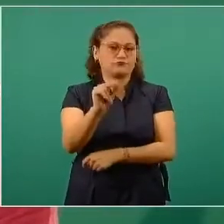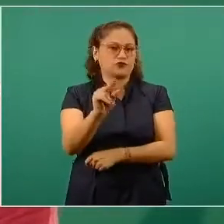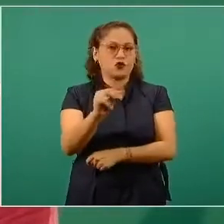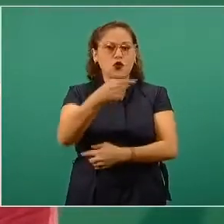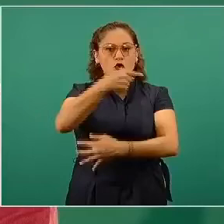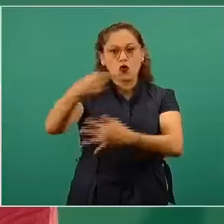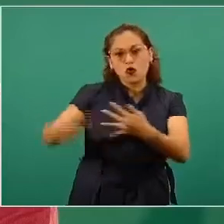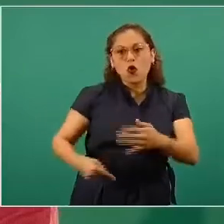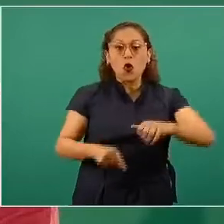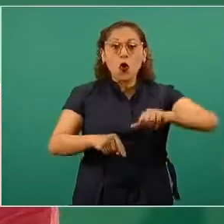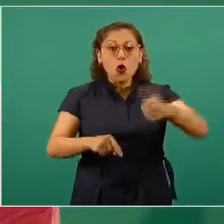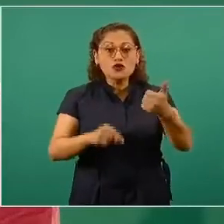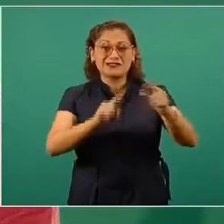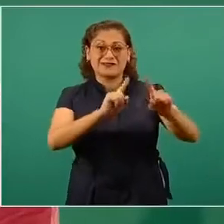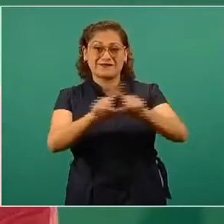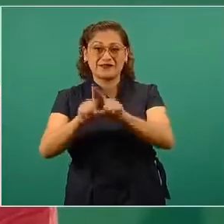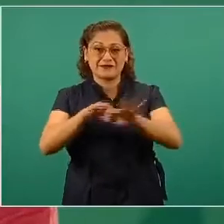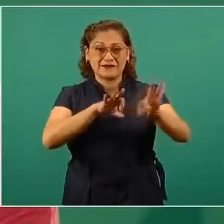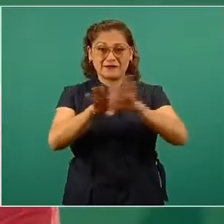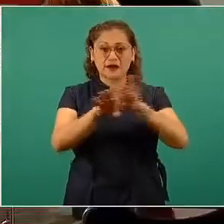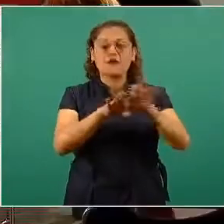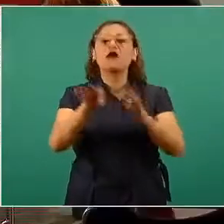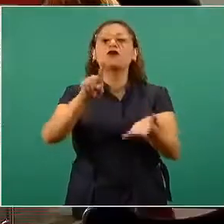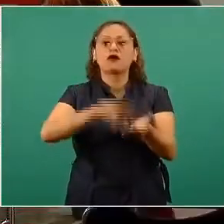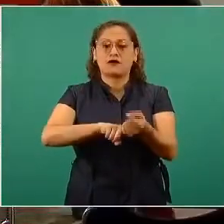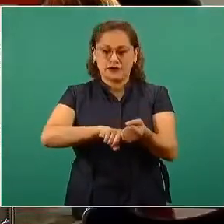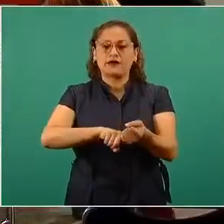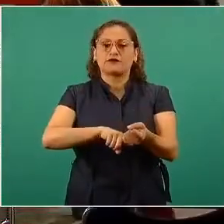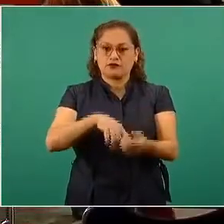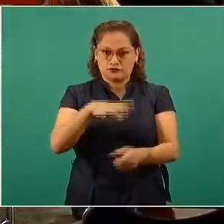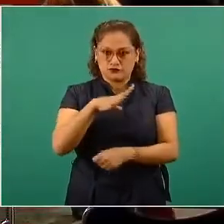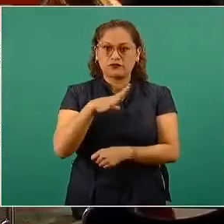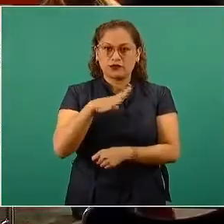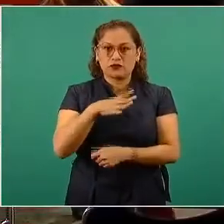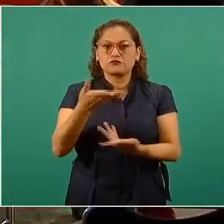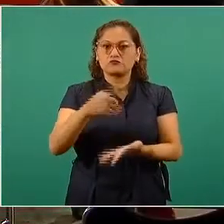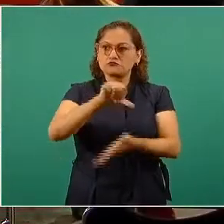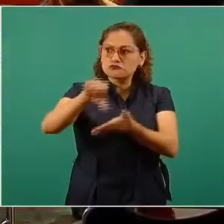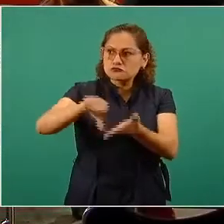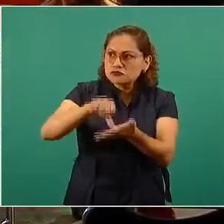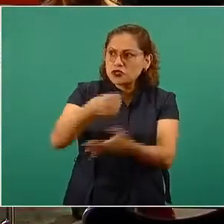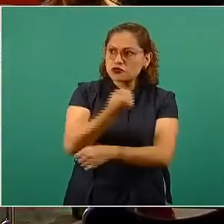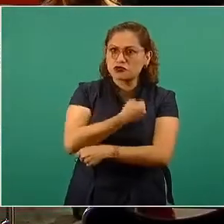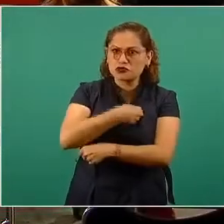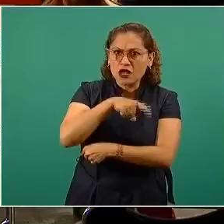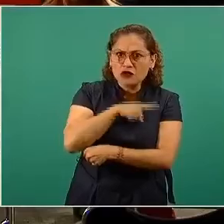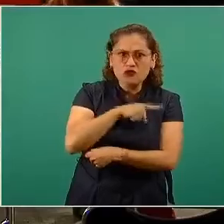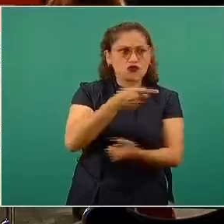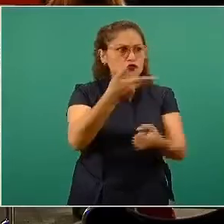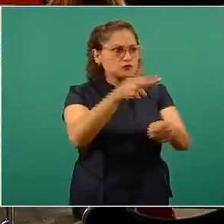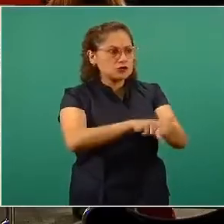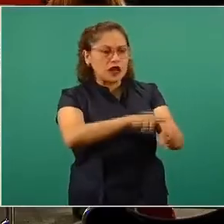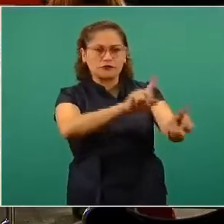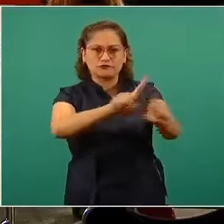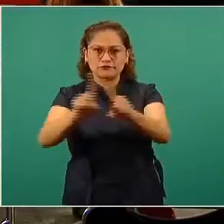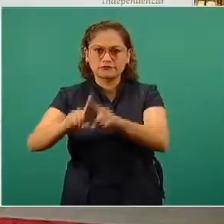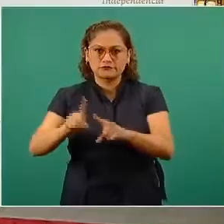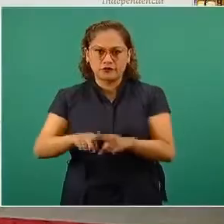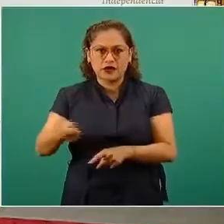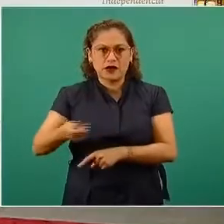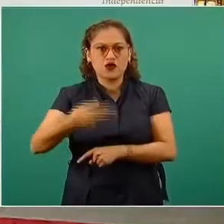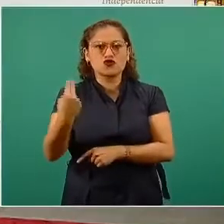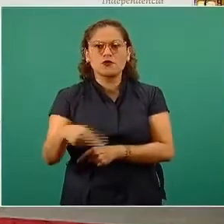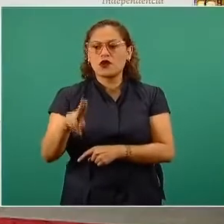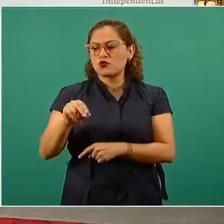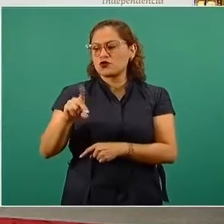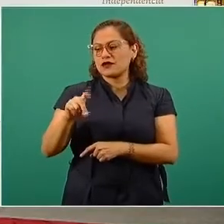categorías laborales que participan en las unidades clínicas, en las unidades de atención. Le llamamos unidad clínica al